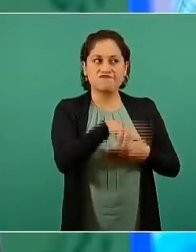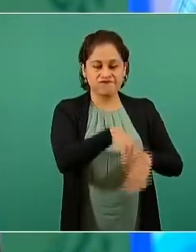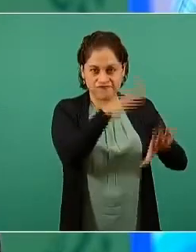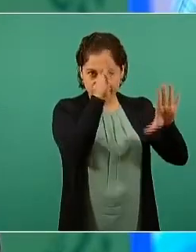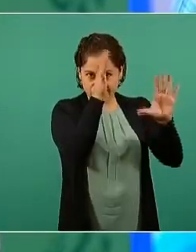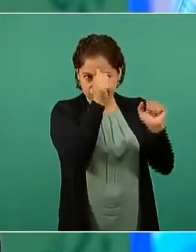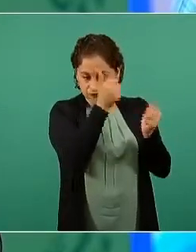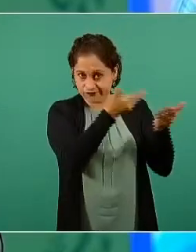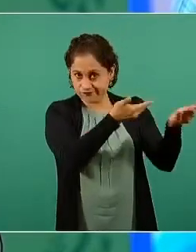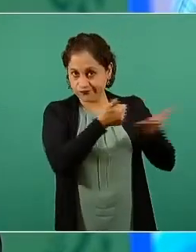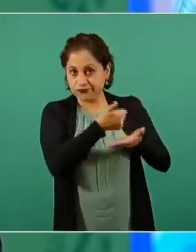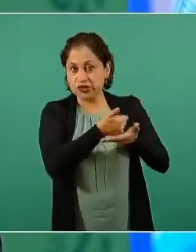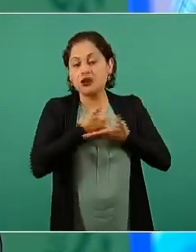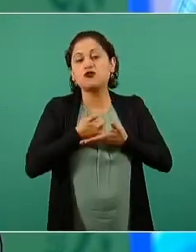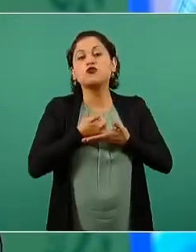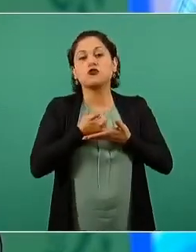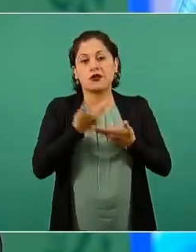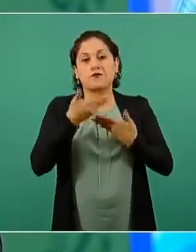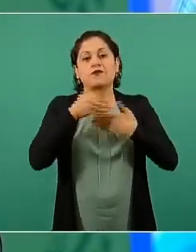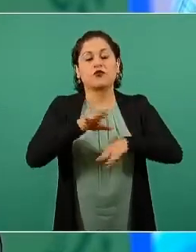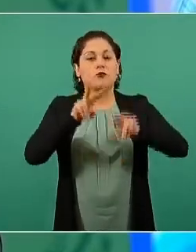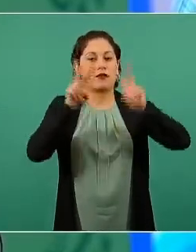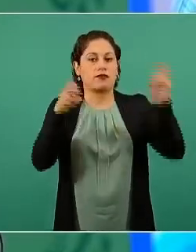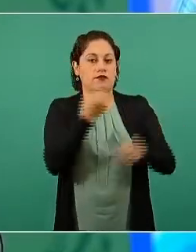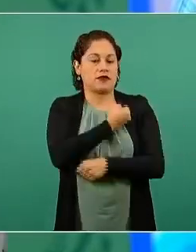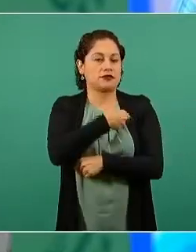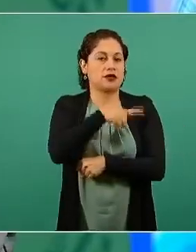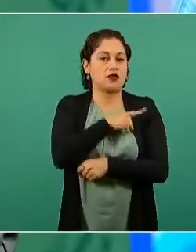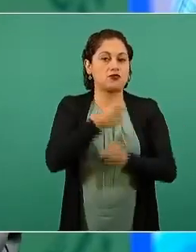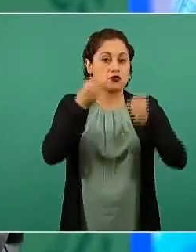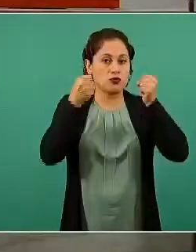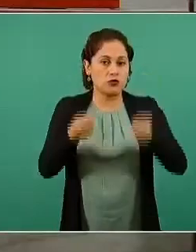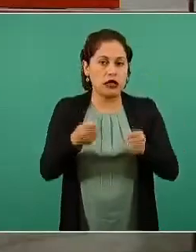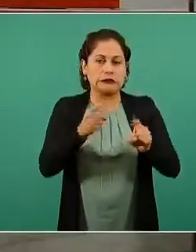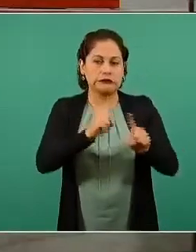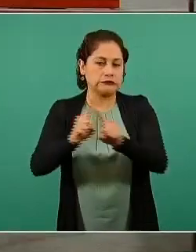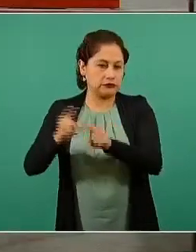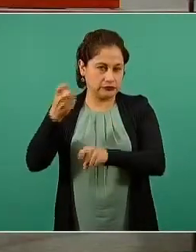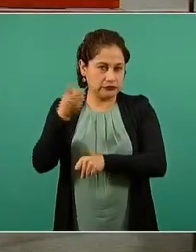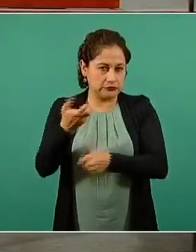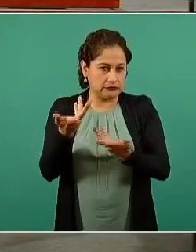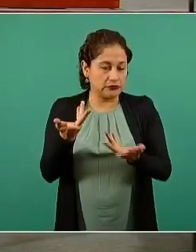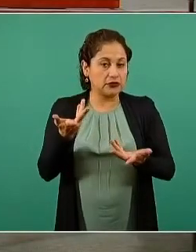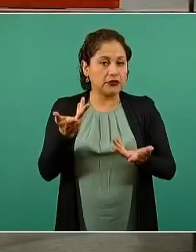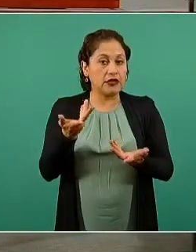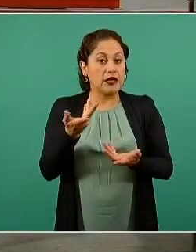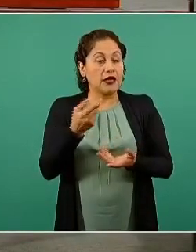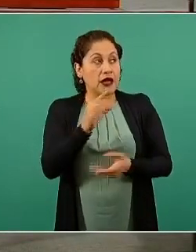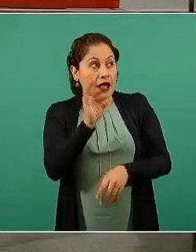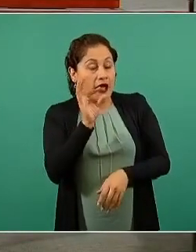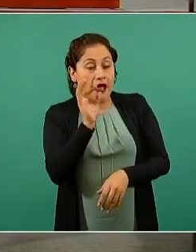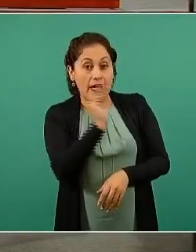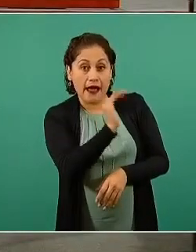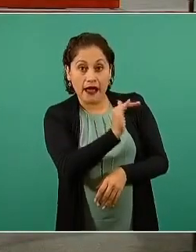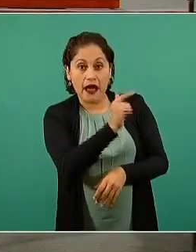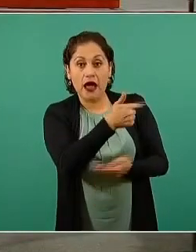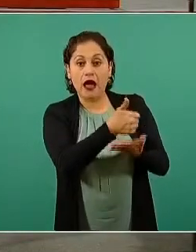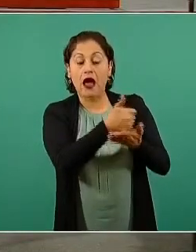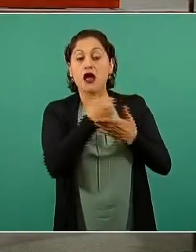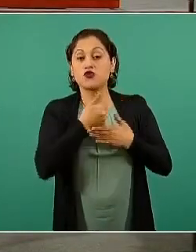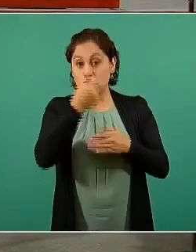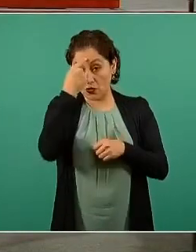estrecha de colaboración en materia de seguridad en salud y estos temas. Y a través de ella pudimos conseguir justamente los